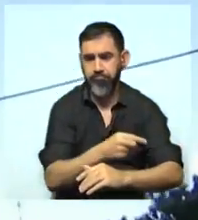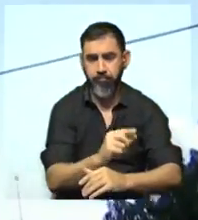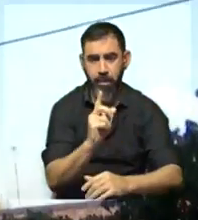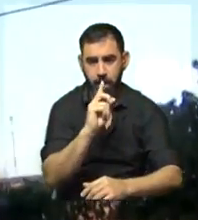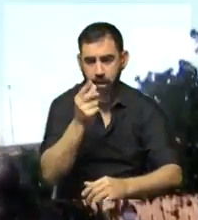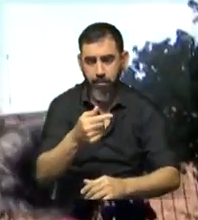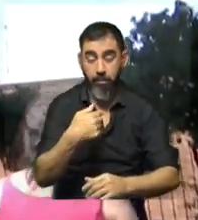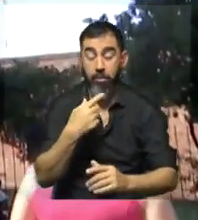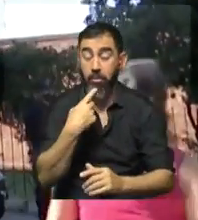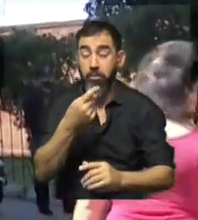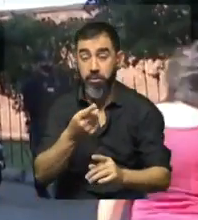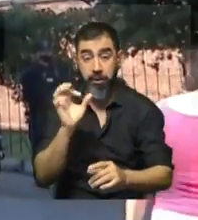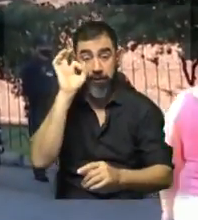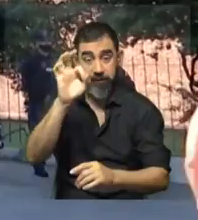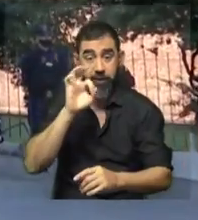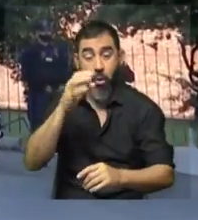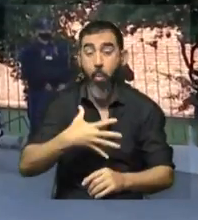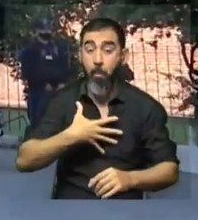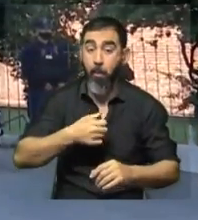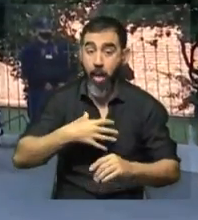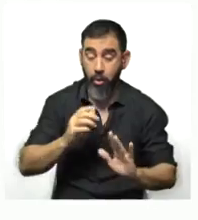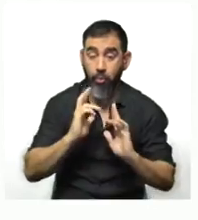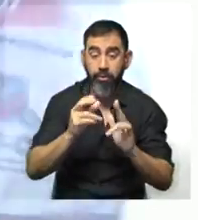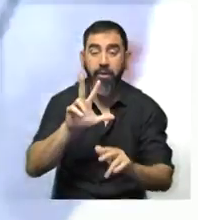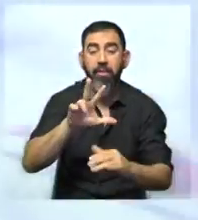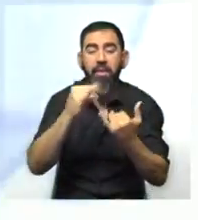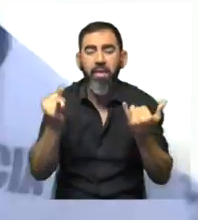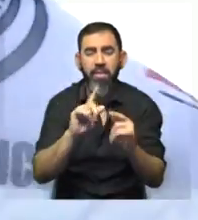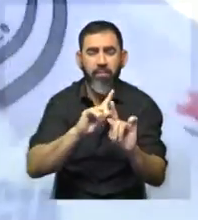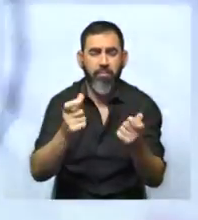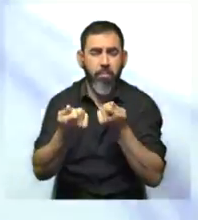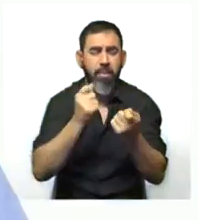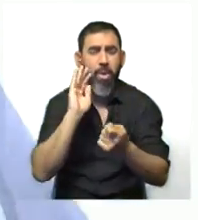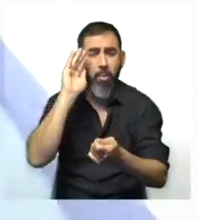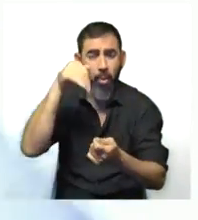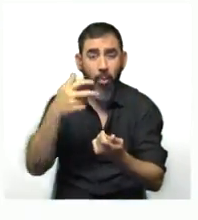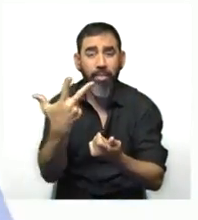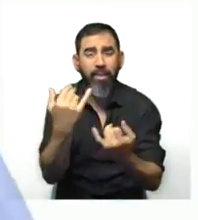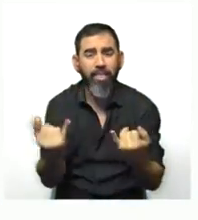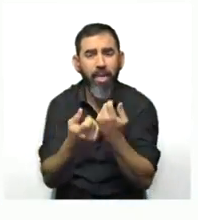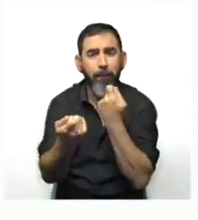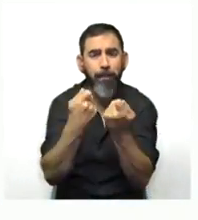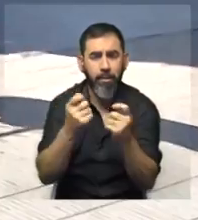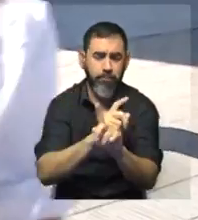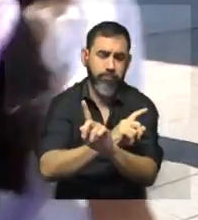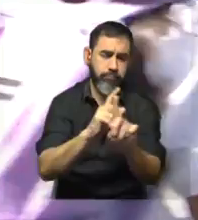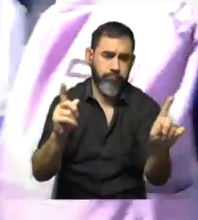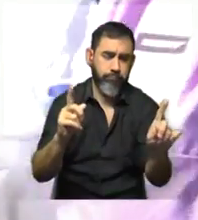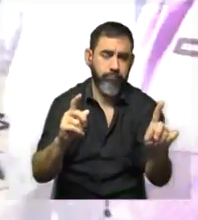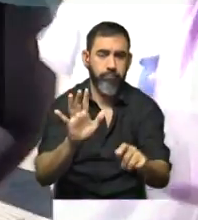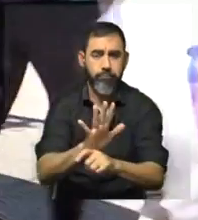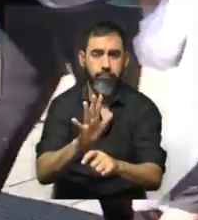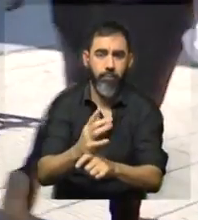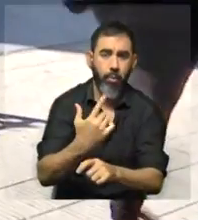Él señala, el senador Botana, insisto, que en 3 días no se le da un préstamo, el Banco República no le da un préstamo a nadie, ¿no? Entonces, como sembrando ahí un